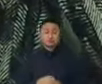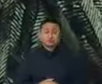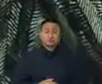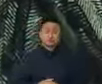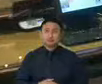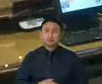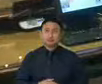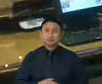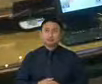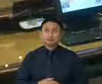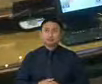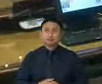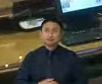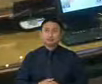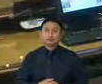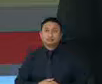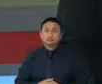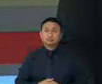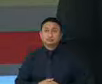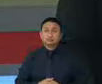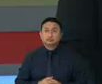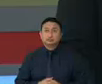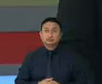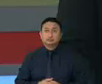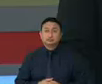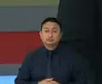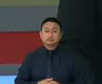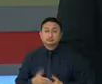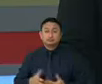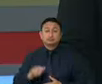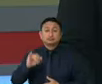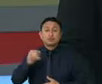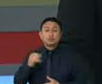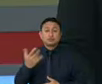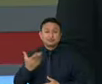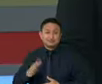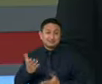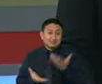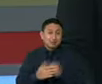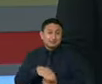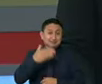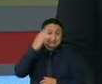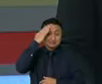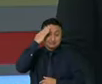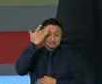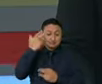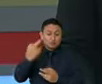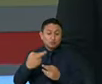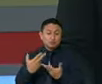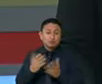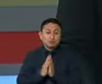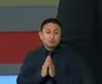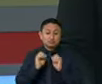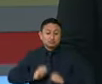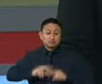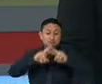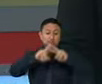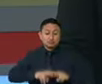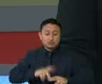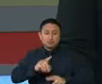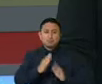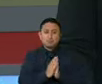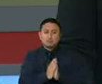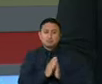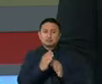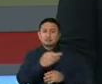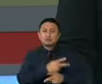tema. Informó Javier Gallo. Este jueves se podría conocer la respuesta al recurso de revisión presentado por el Consejo